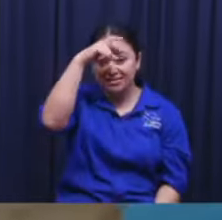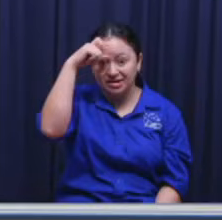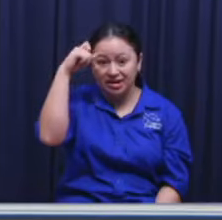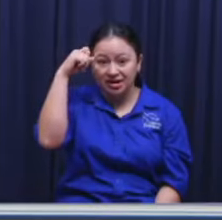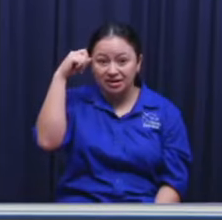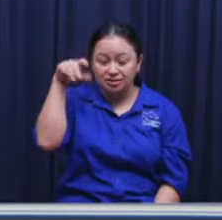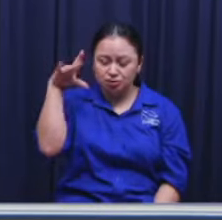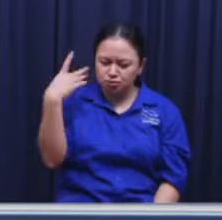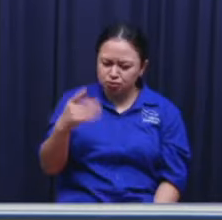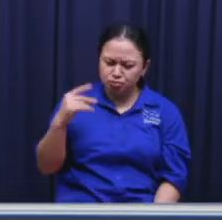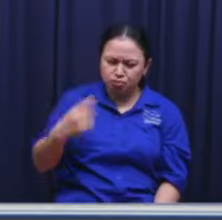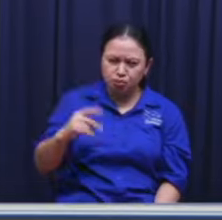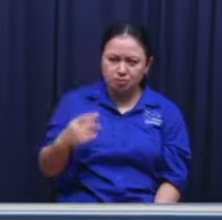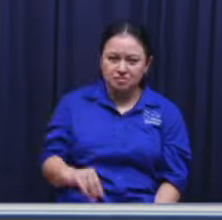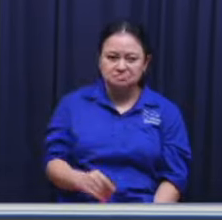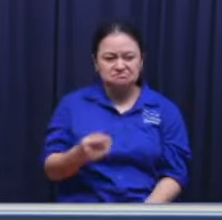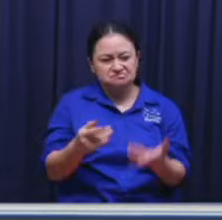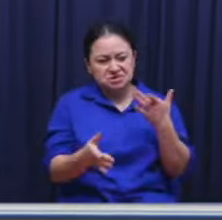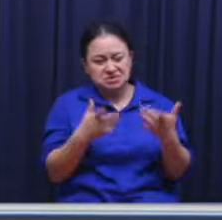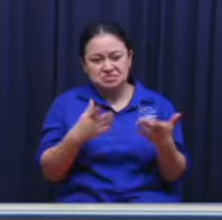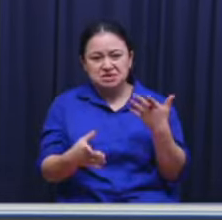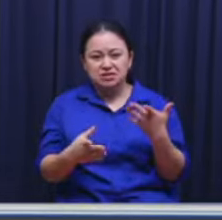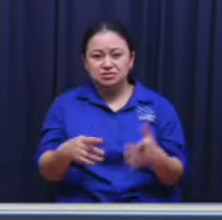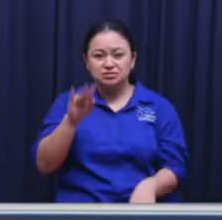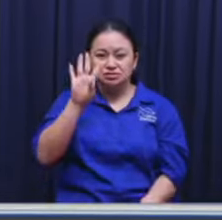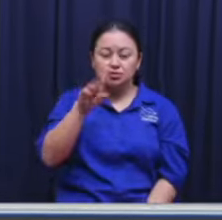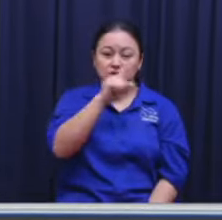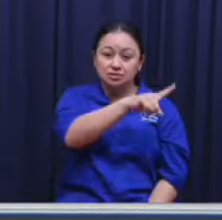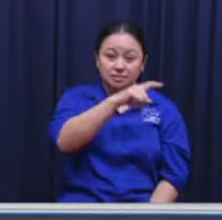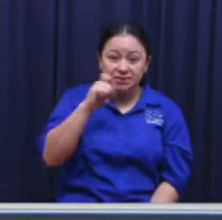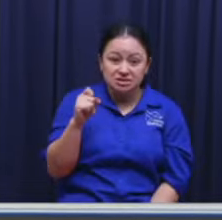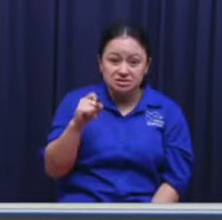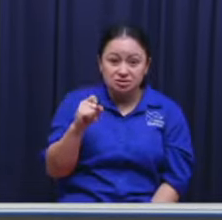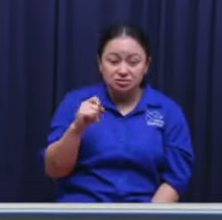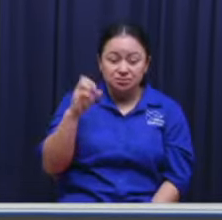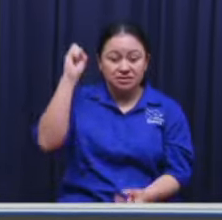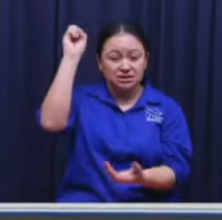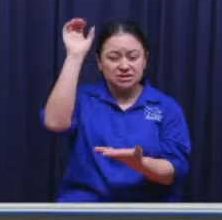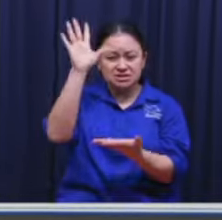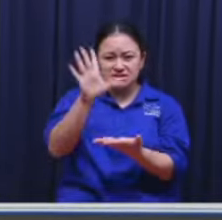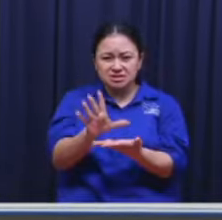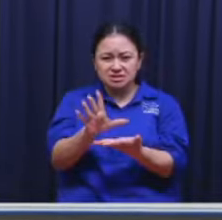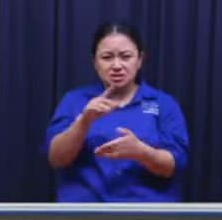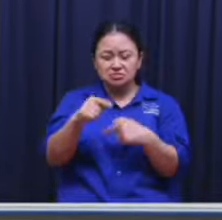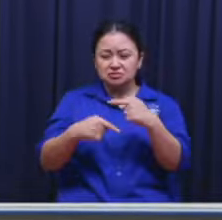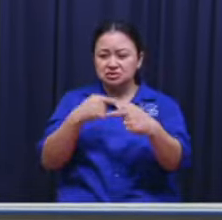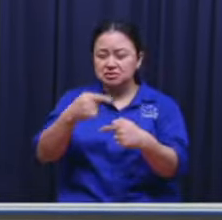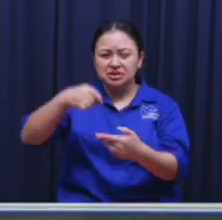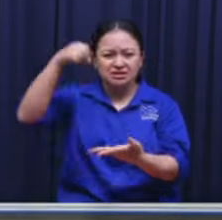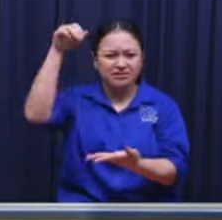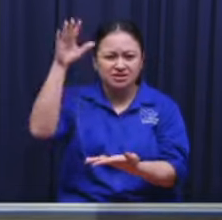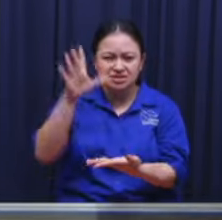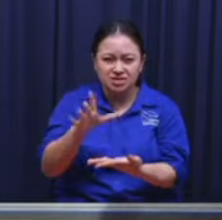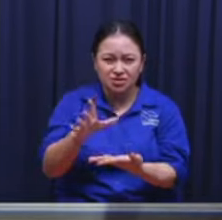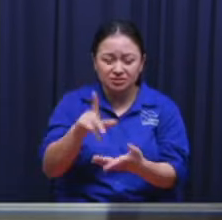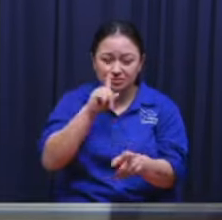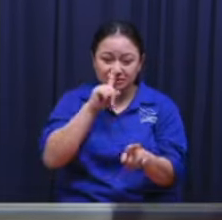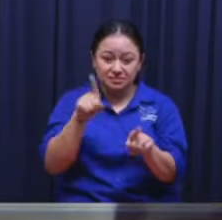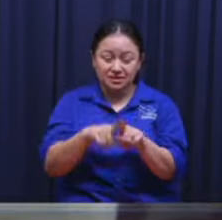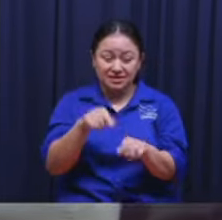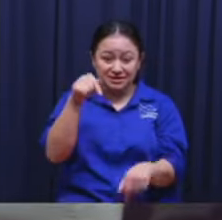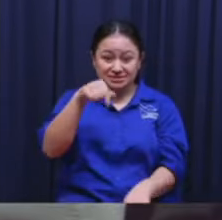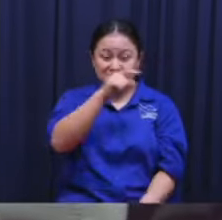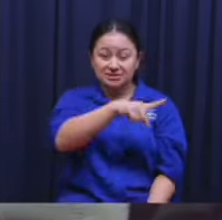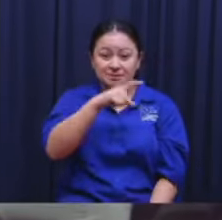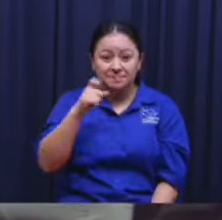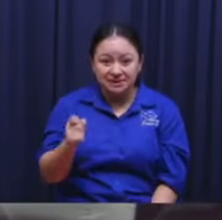últimos, ¿qué? 3-4 meses, que ha sido una bendición tras bendición, tras bendición, tras bendición. Y esta semana que pasó no